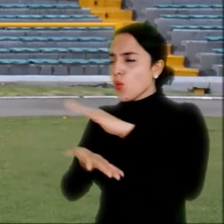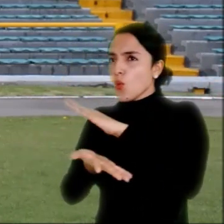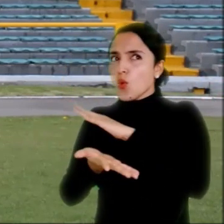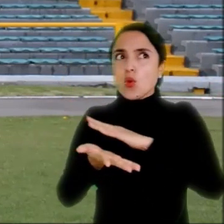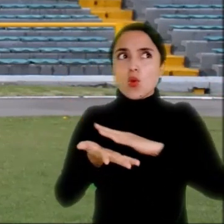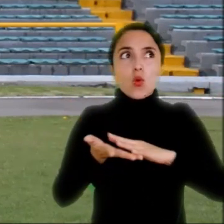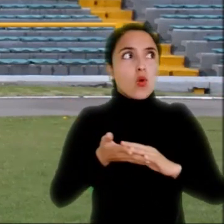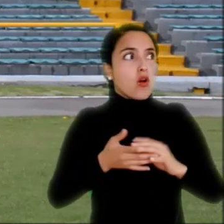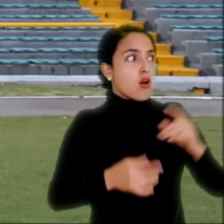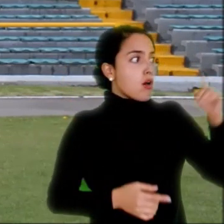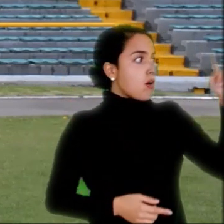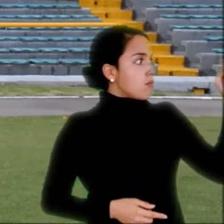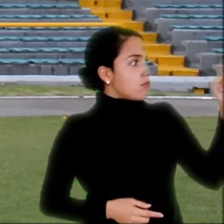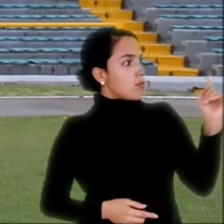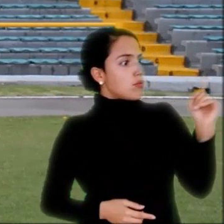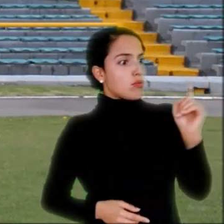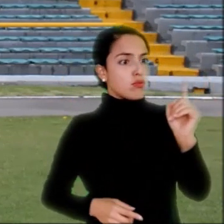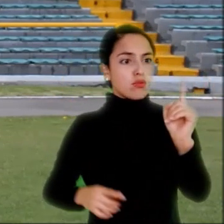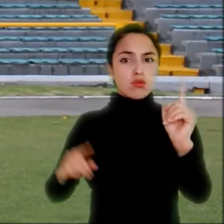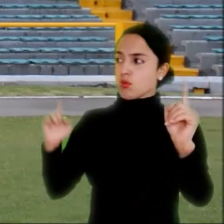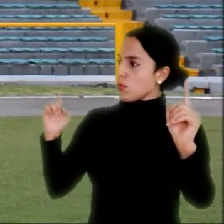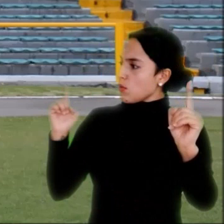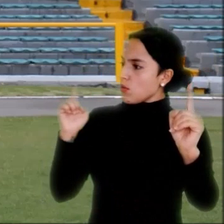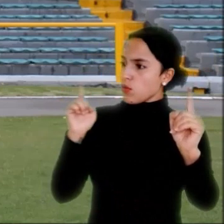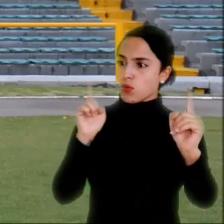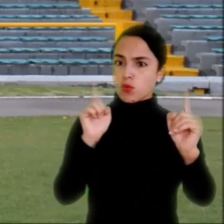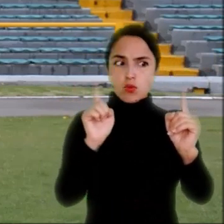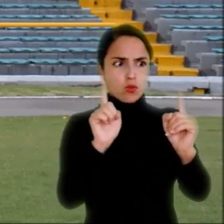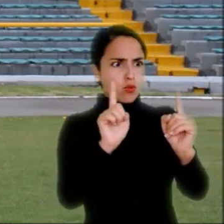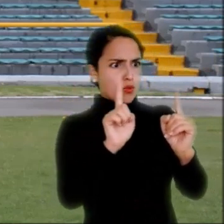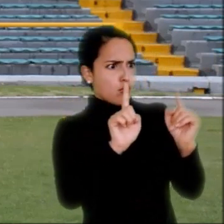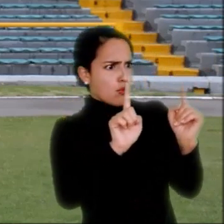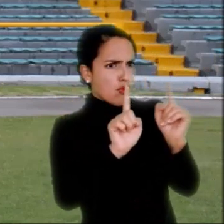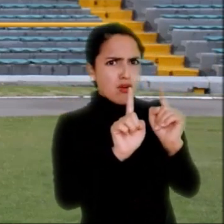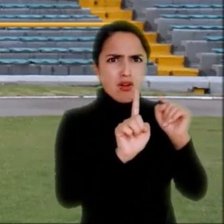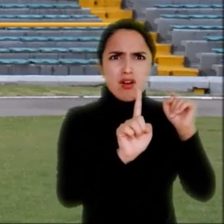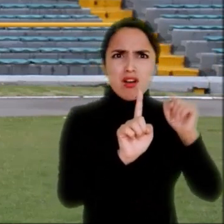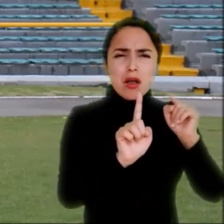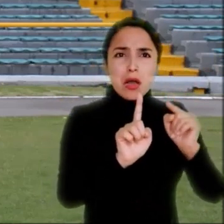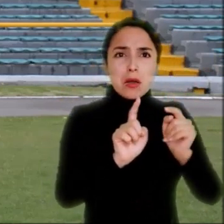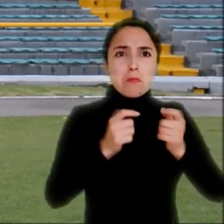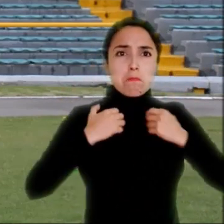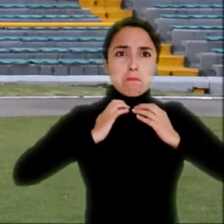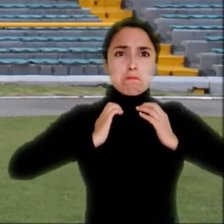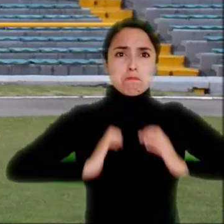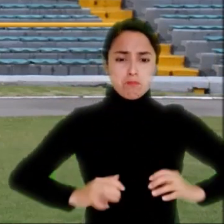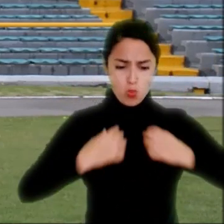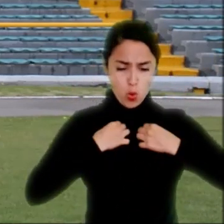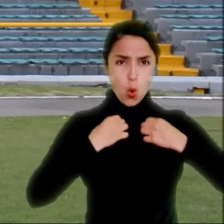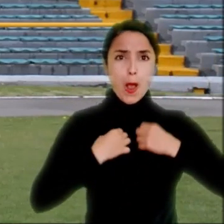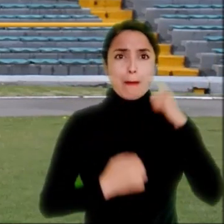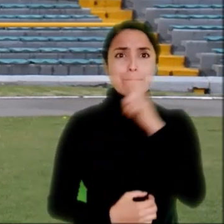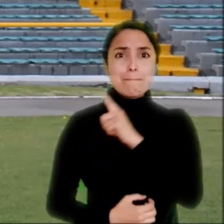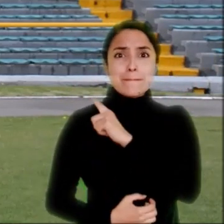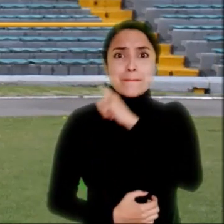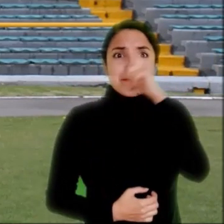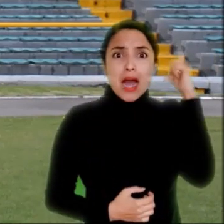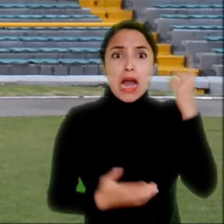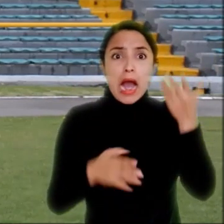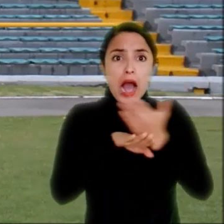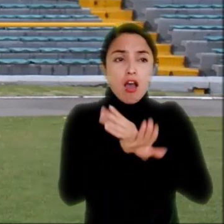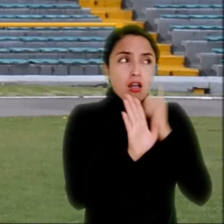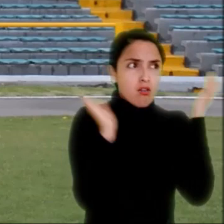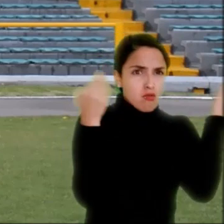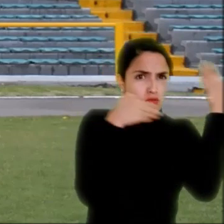pronto es que unos seres vestidos completamente de blanco salen del agujero donde permanecían ocultos.